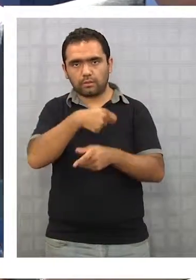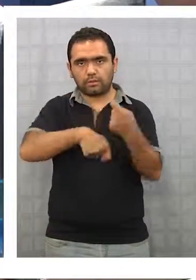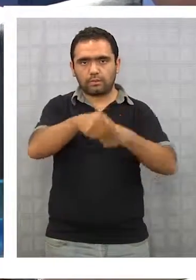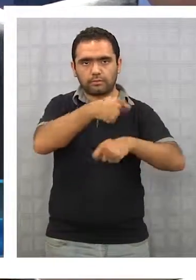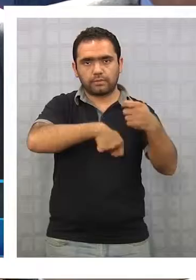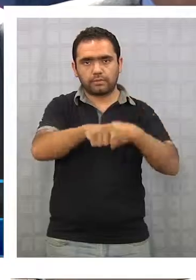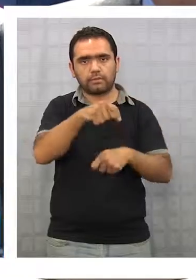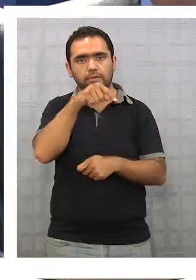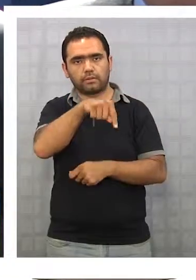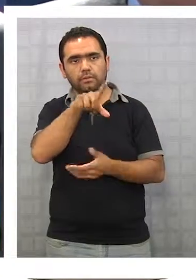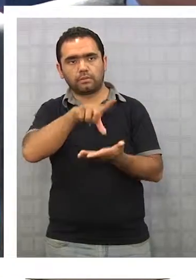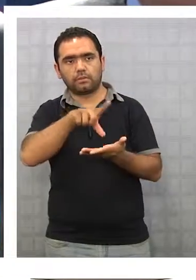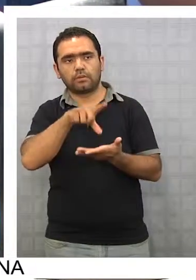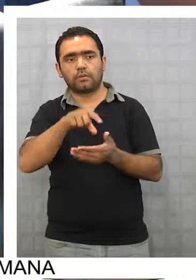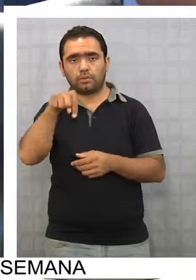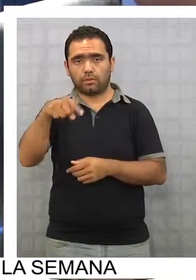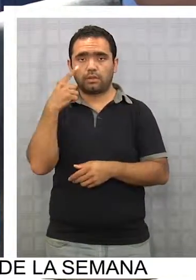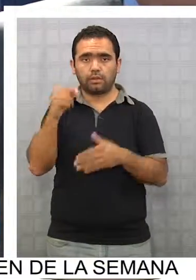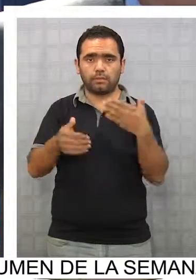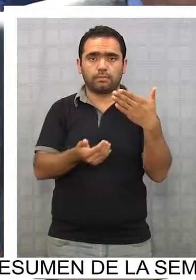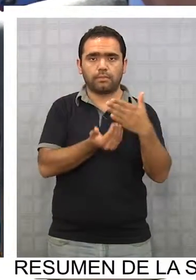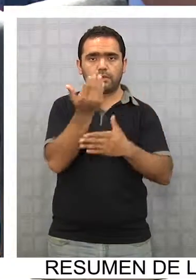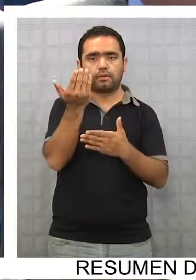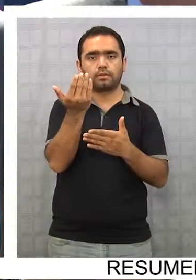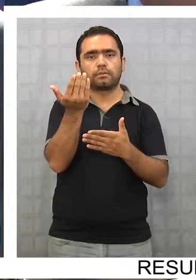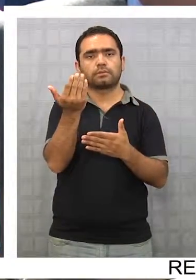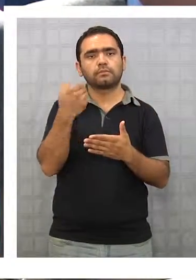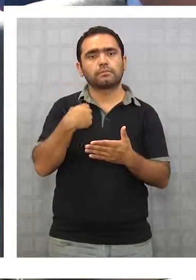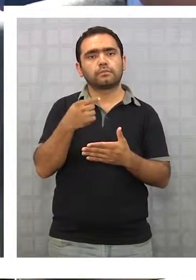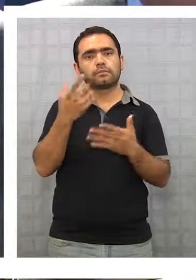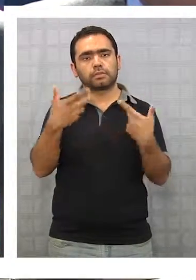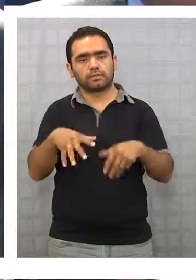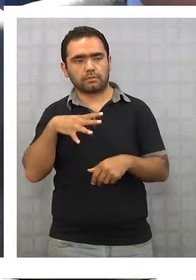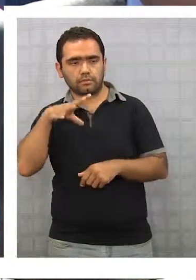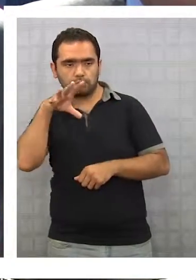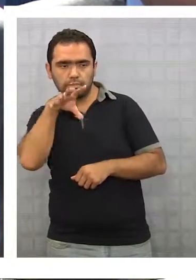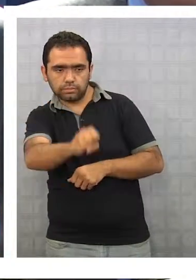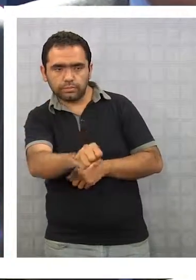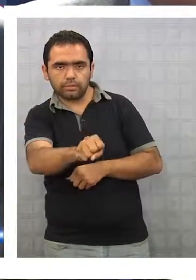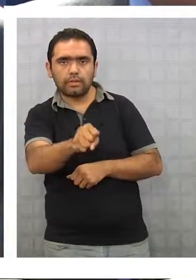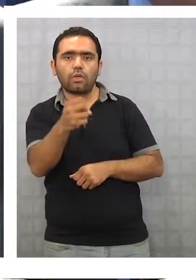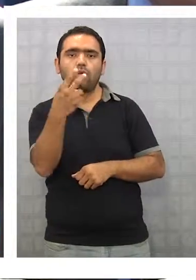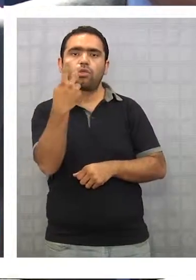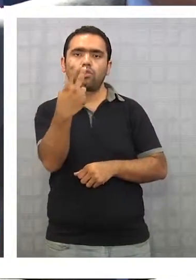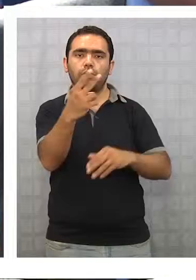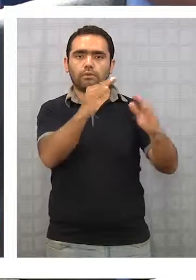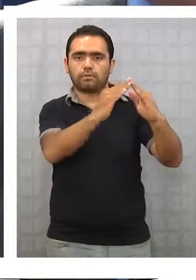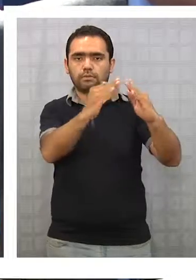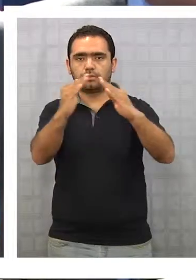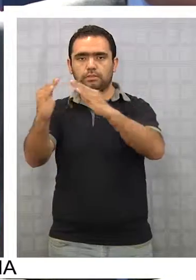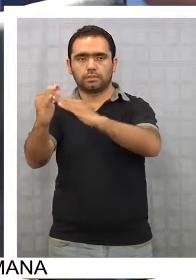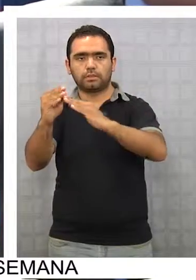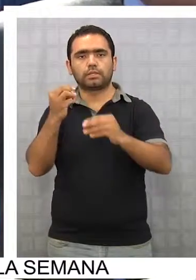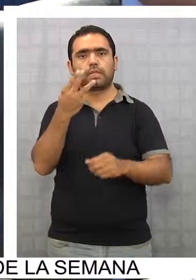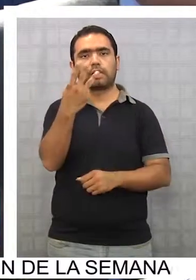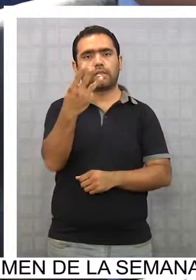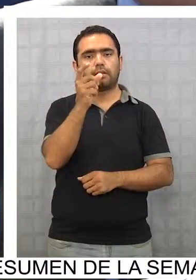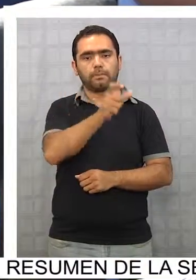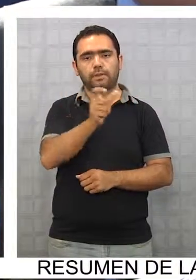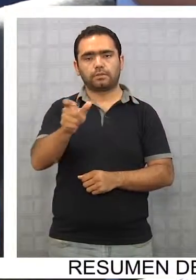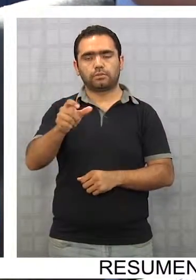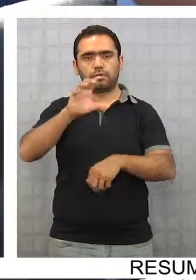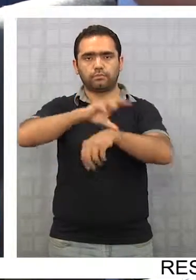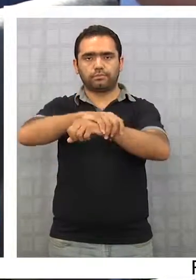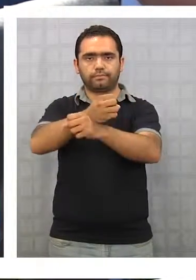y hoy en la mañana, en la madrugada, se logró la entrada y registro de dos domicilios donde se detuvo a tres personas,